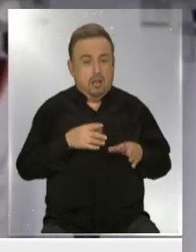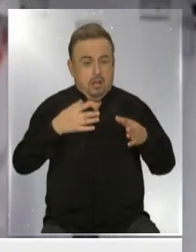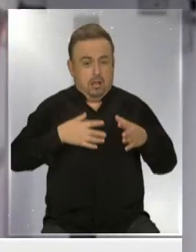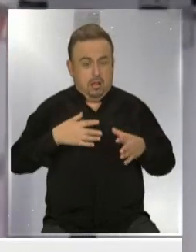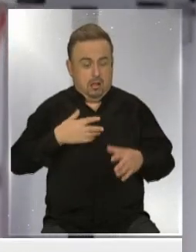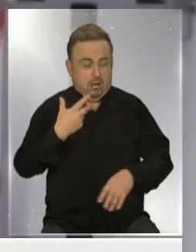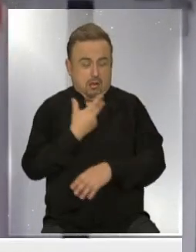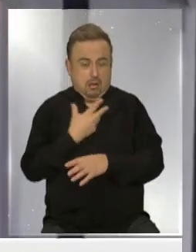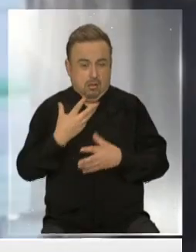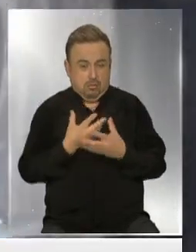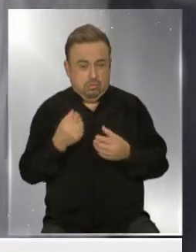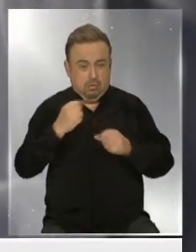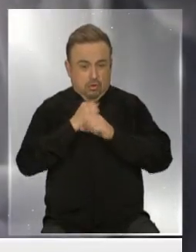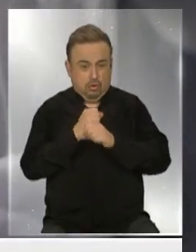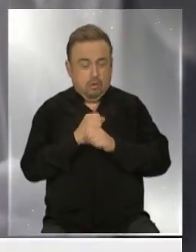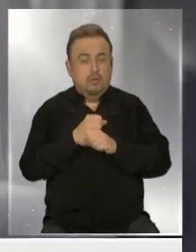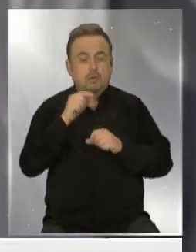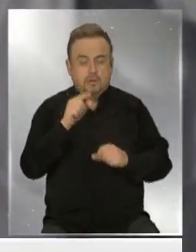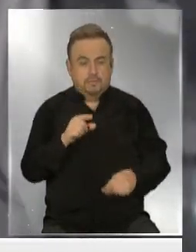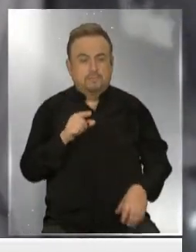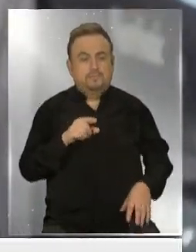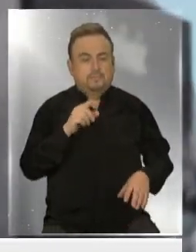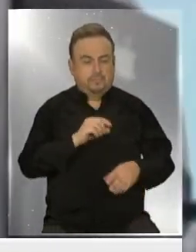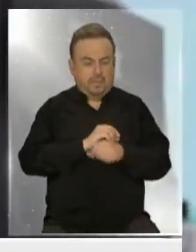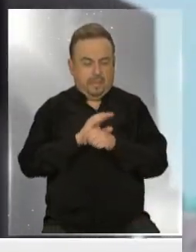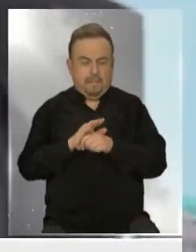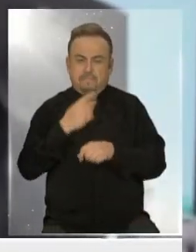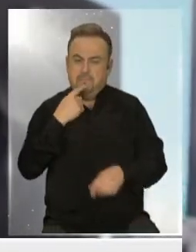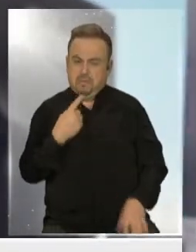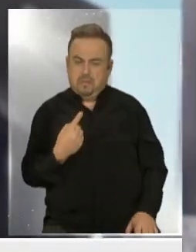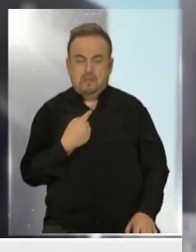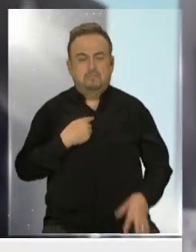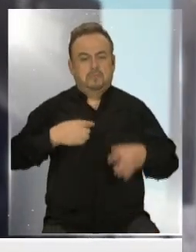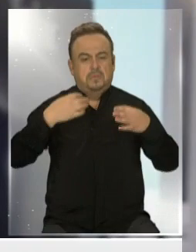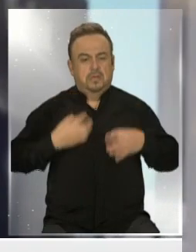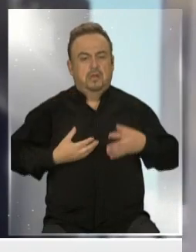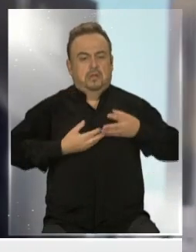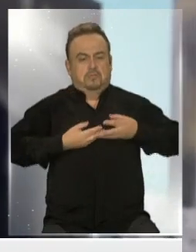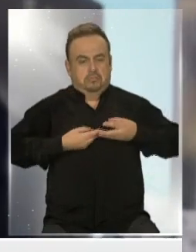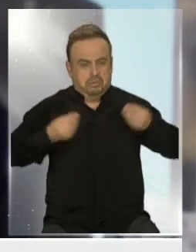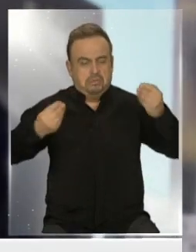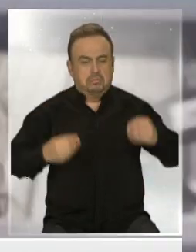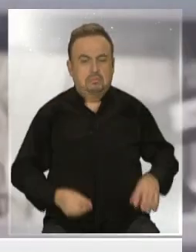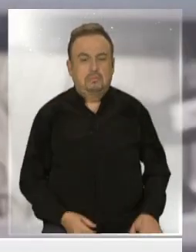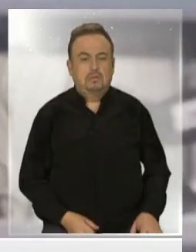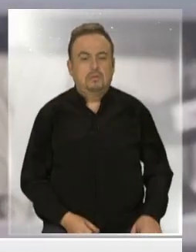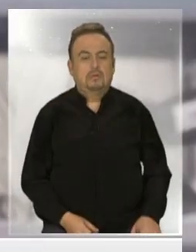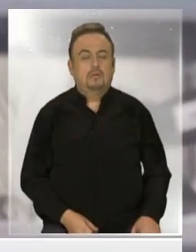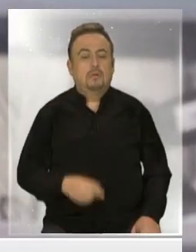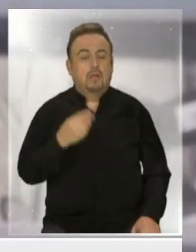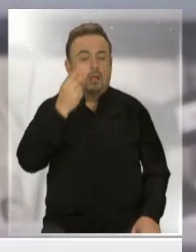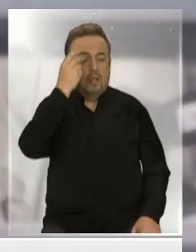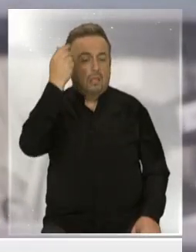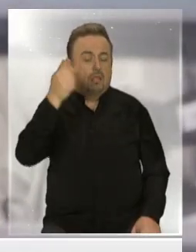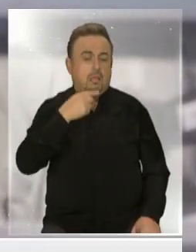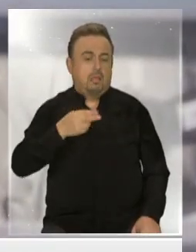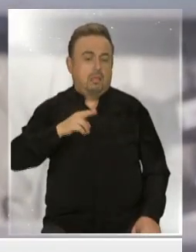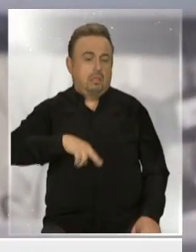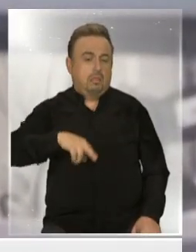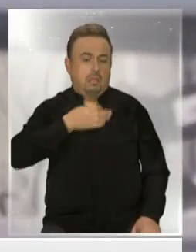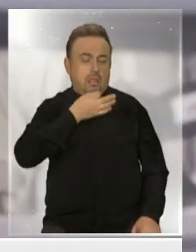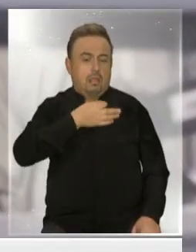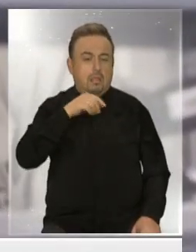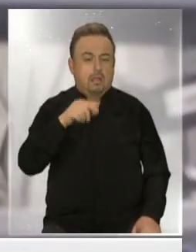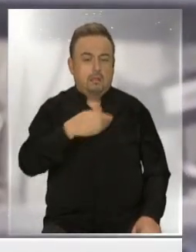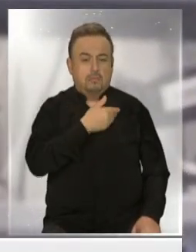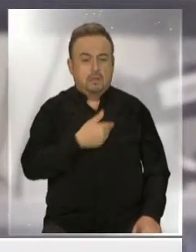conseguir la cura contra la enfermedad, el virus, aseguró él, va a desaparecer, una idea que ha repetido de forma